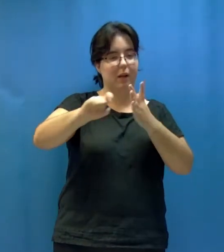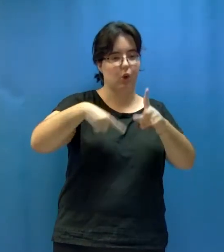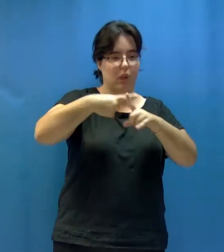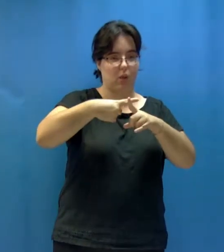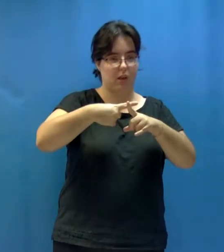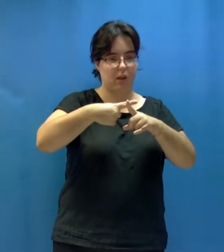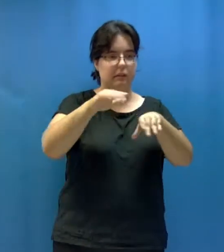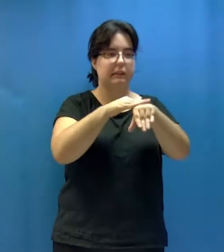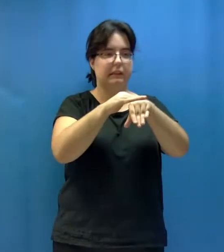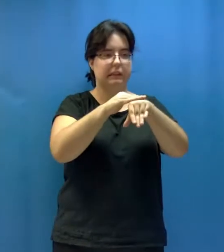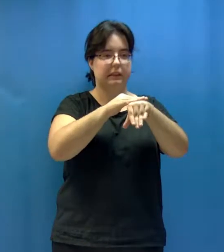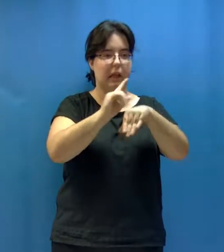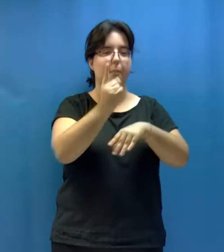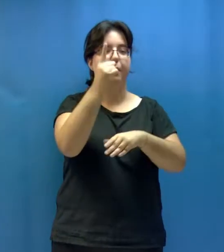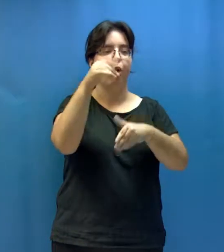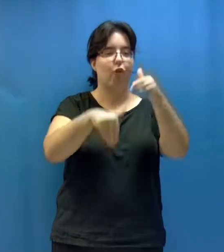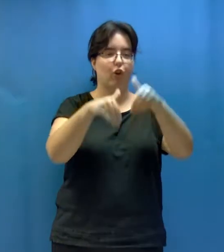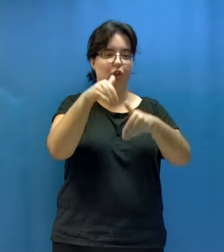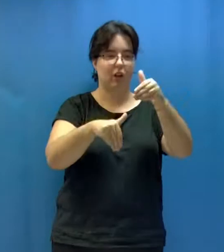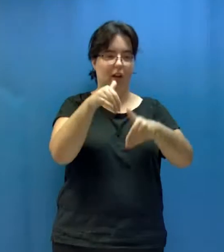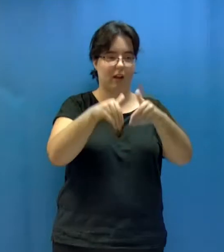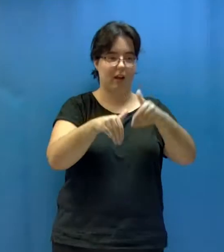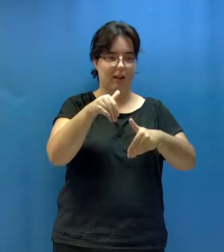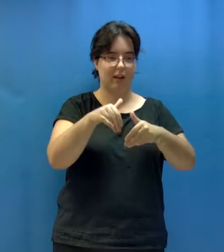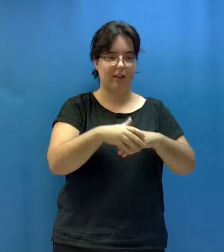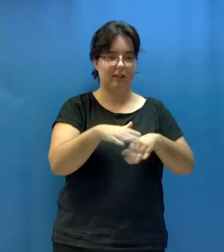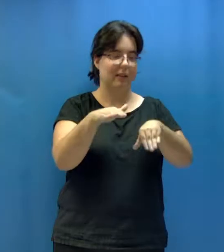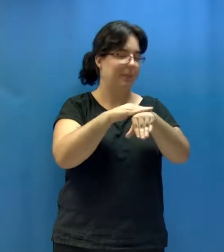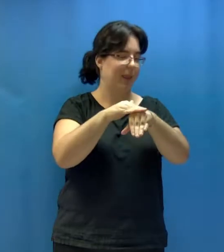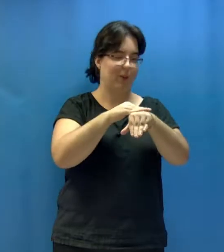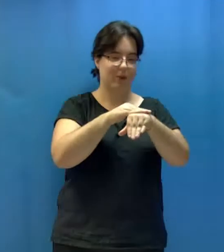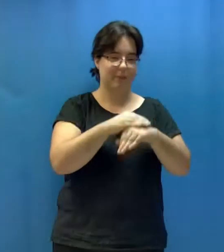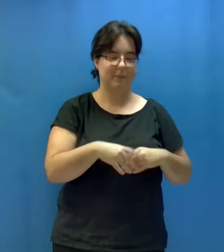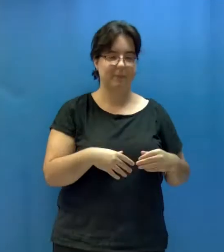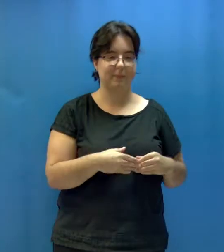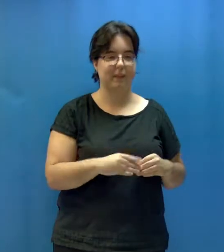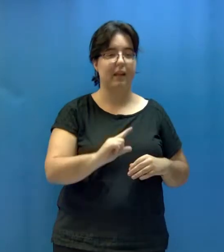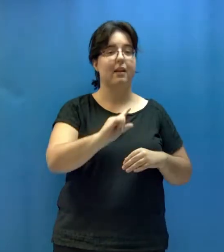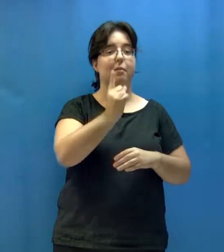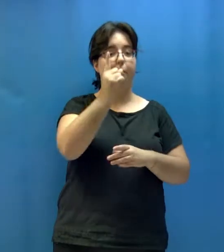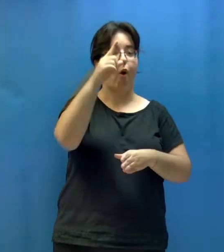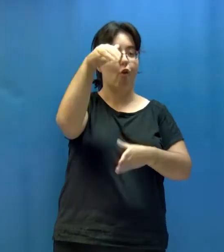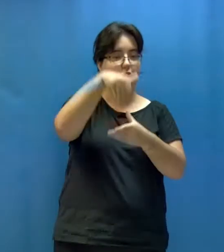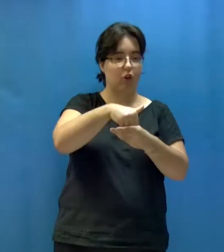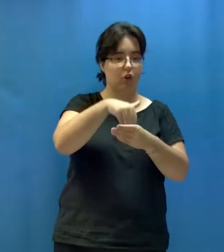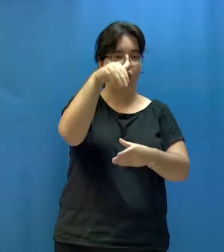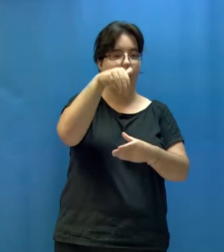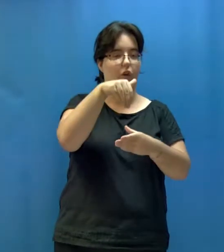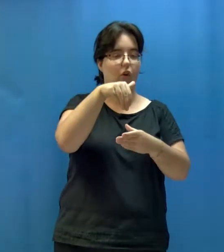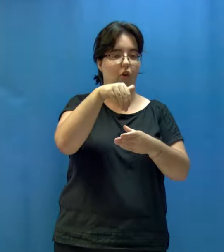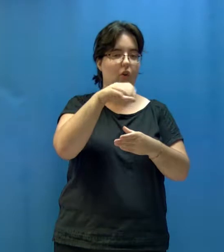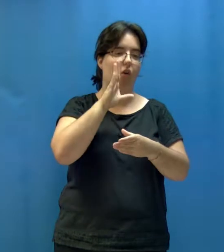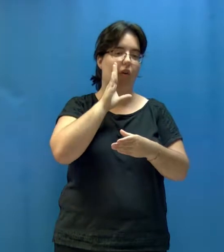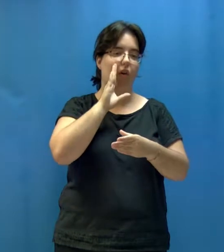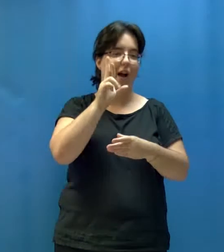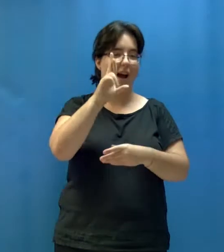Ah, perdón, primero hay que votar y vamos con explicación de voto. Disculpen ustedes. Vamos a votación entonces. ¿Votos a favor de la iniciativa de los